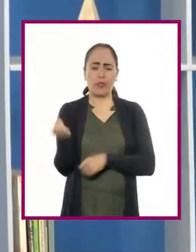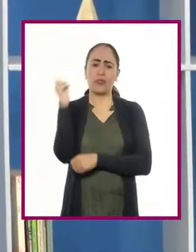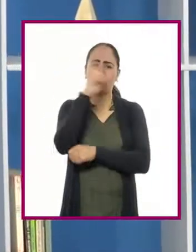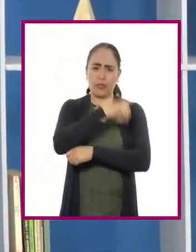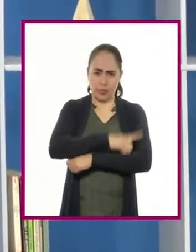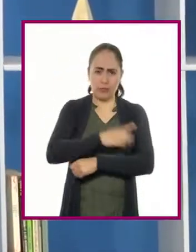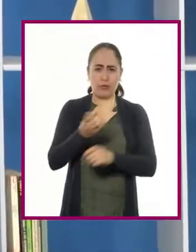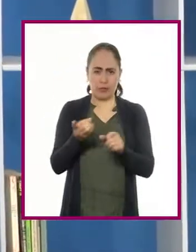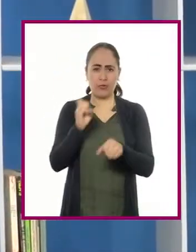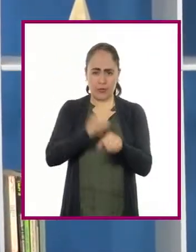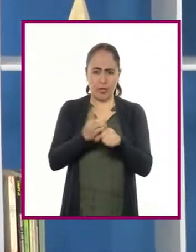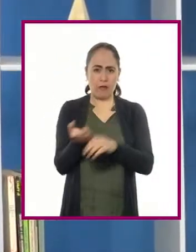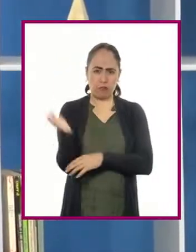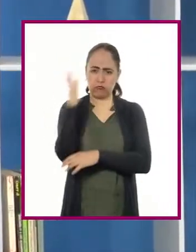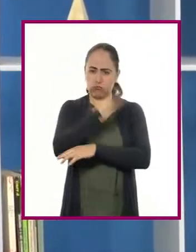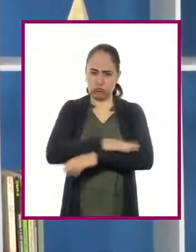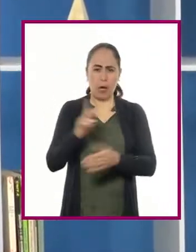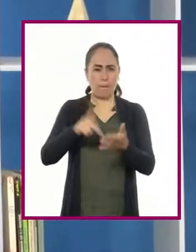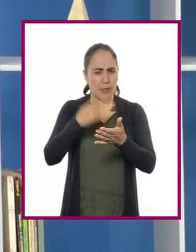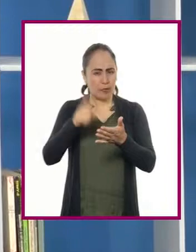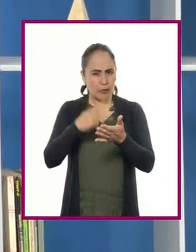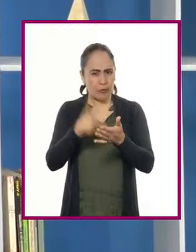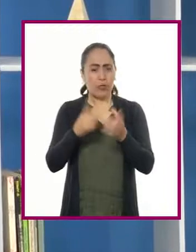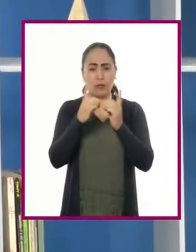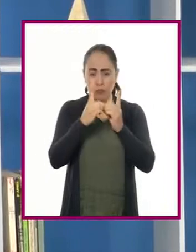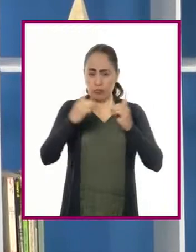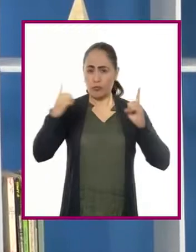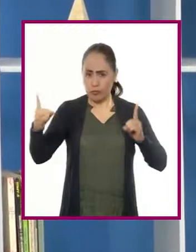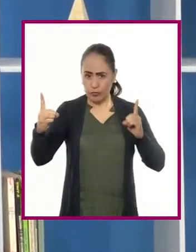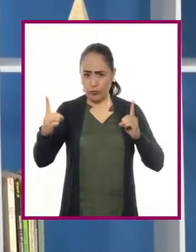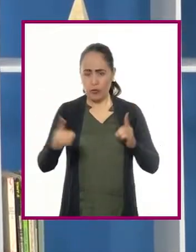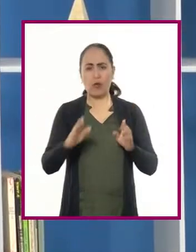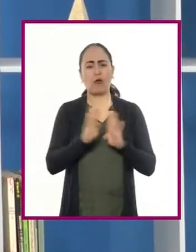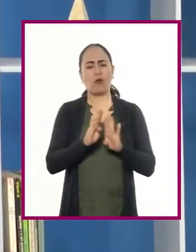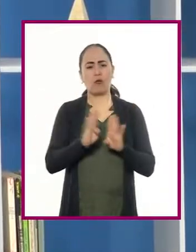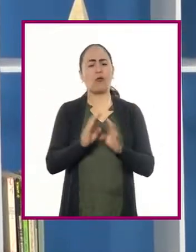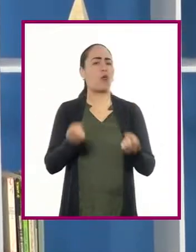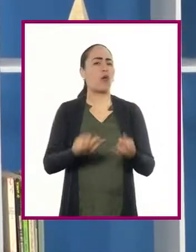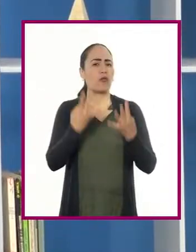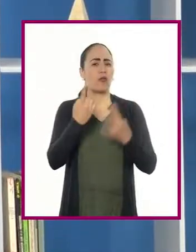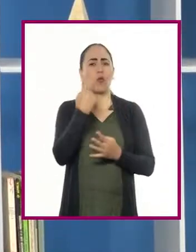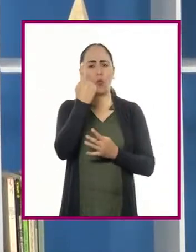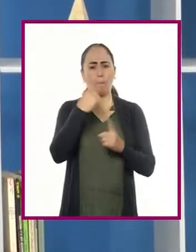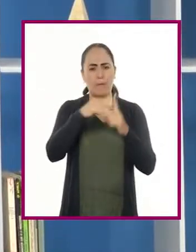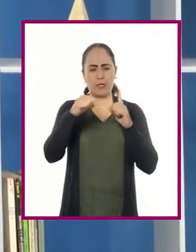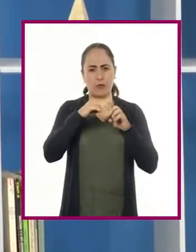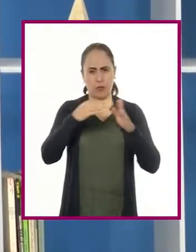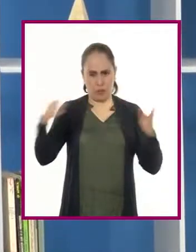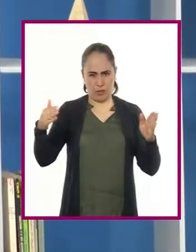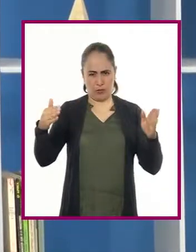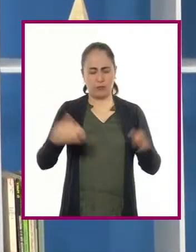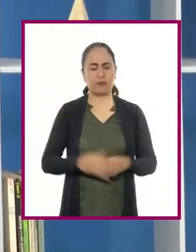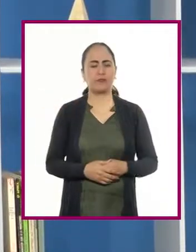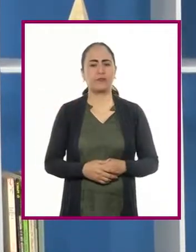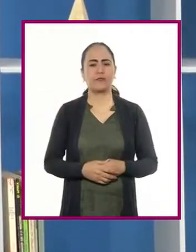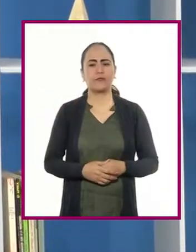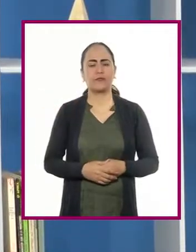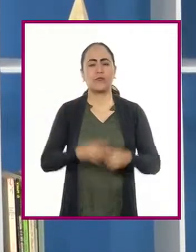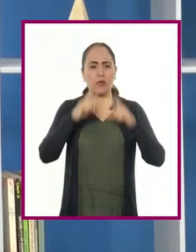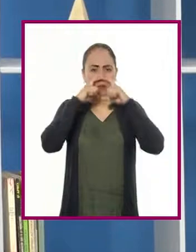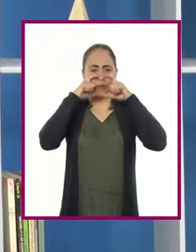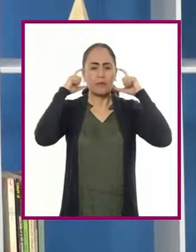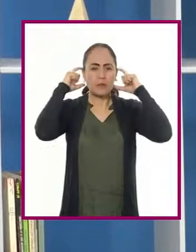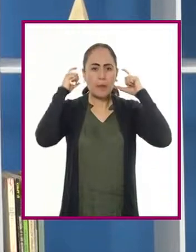día. Mantener la sana distancia, alejándonos 1,5 metros de las demás personas y usar el